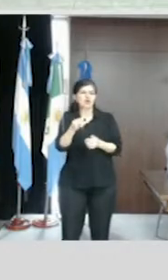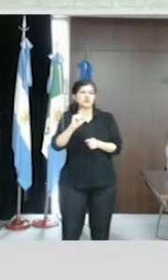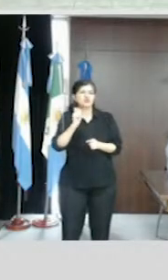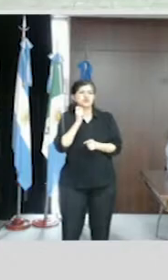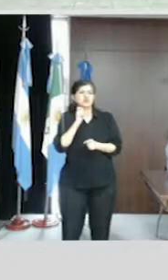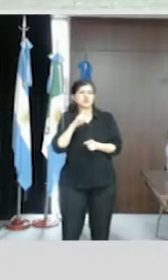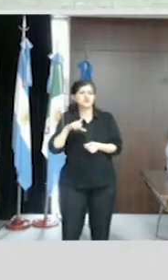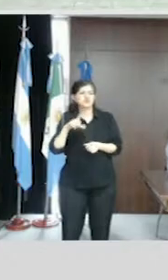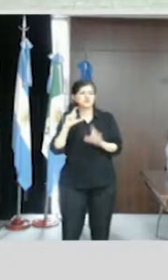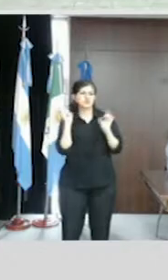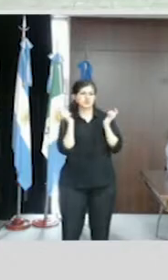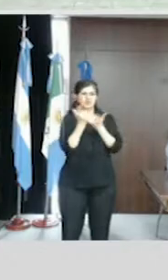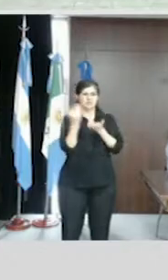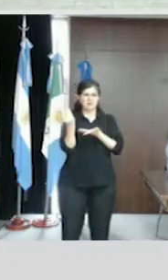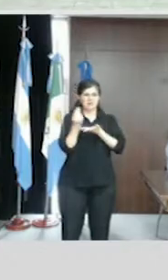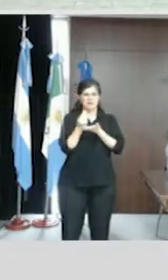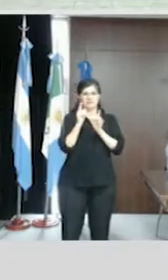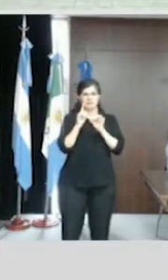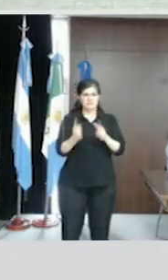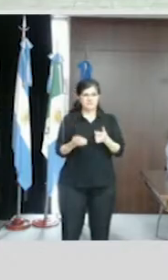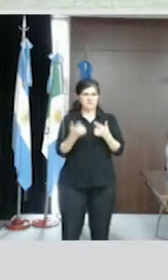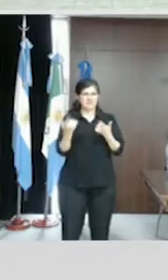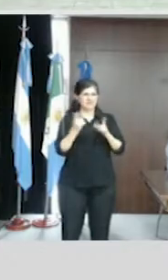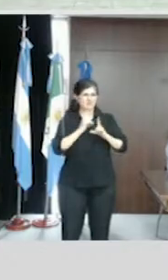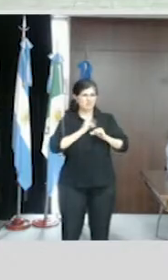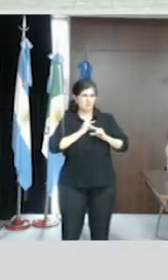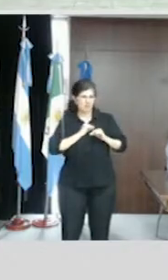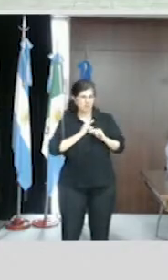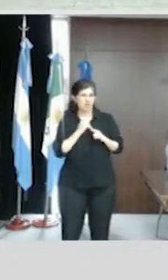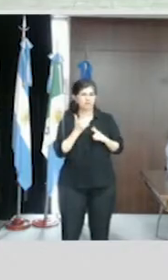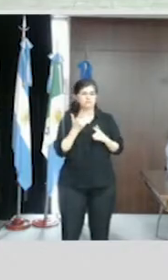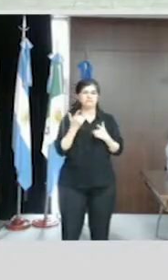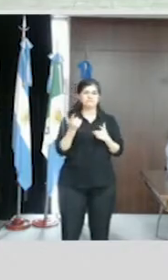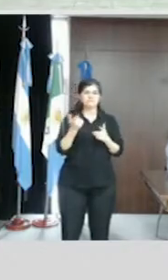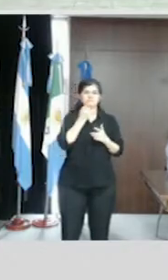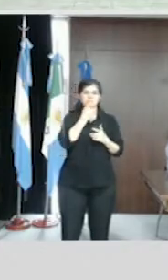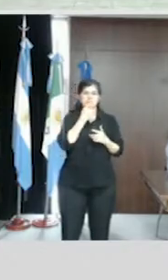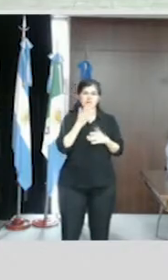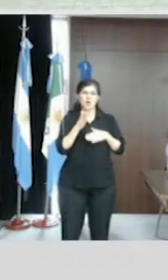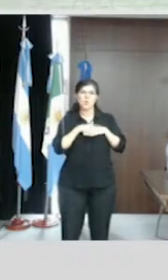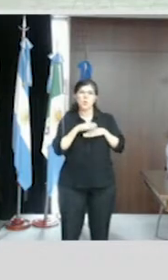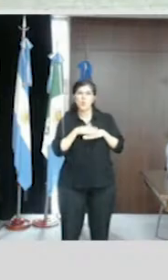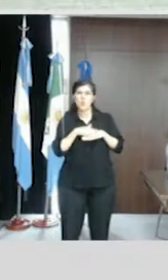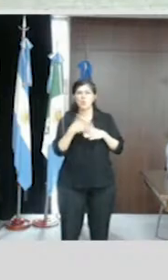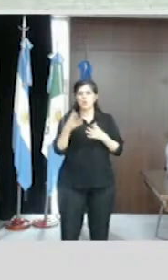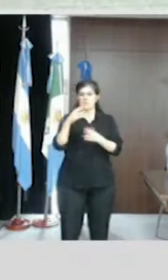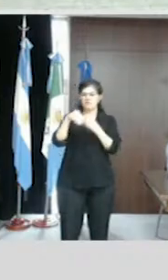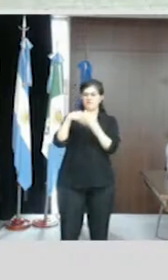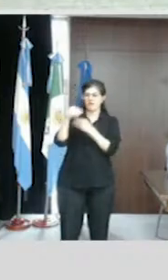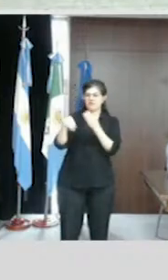espiritual, muchas veces genera culpa en el que se enferma porque va a ser una carga para esa